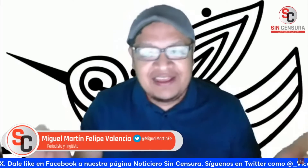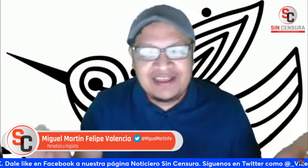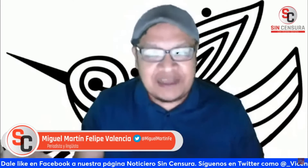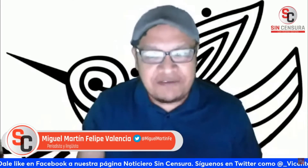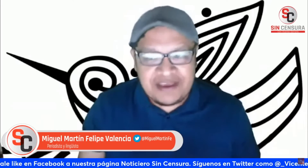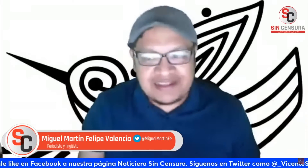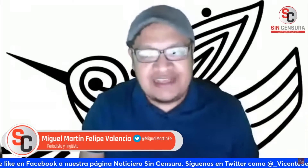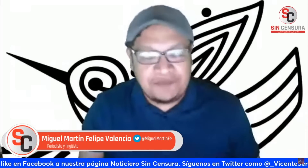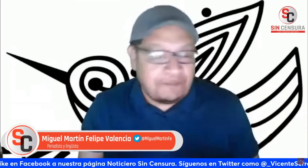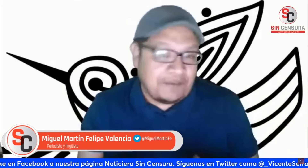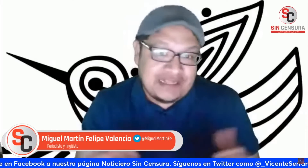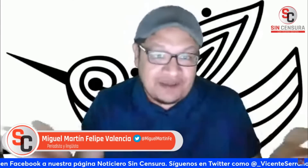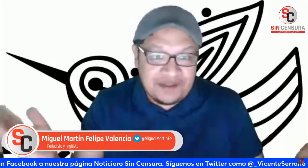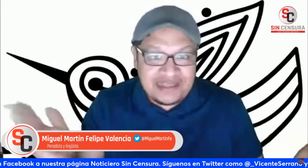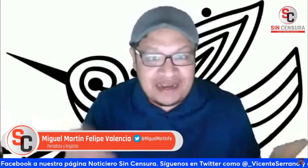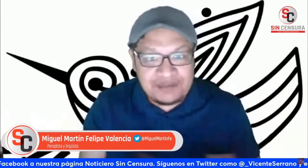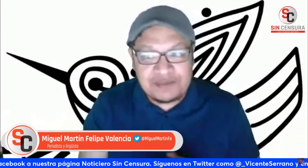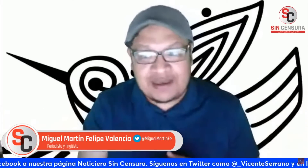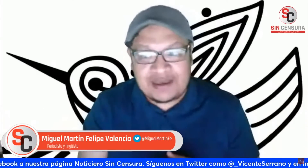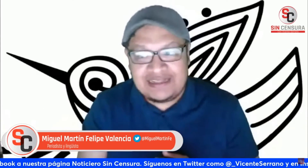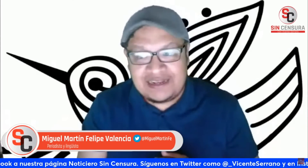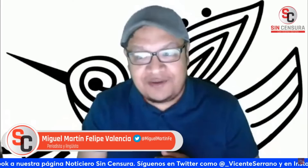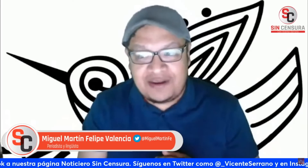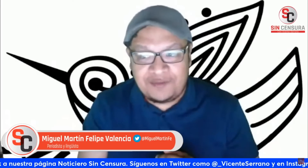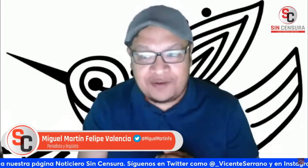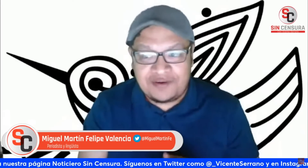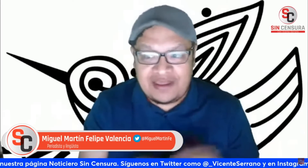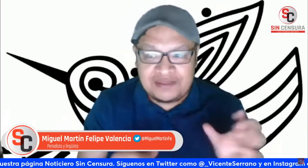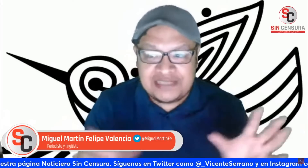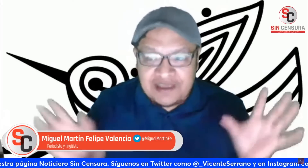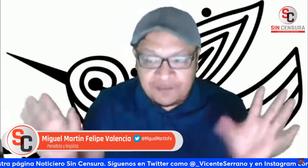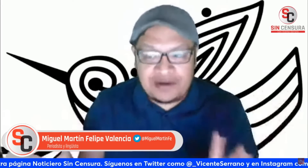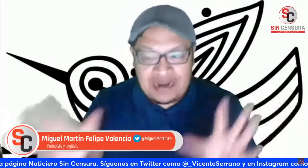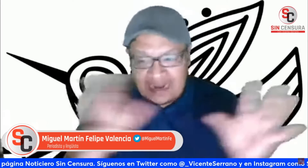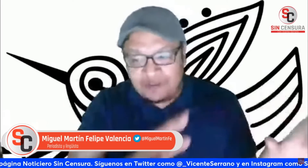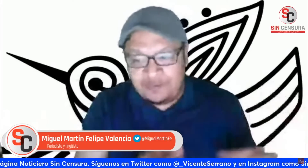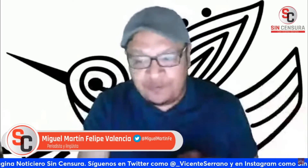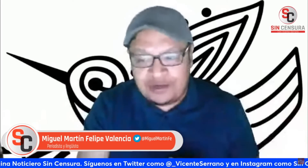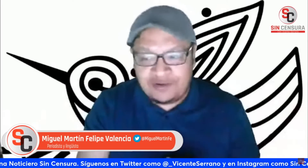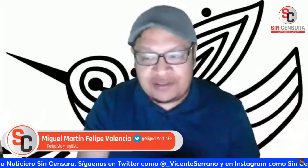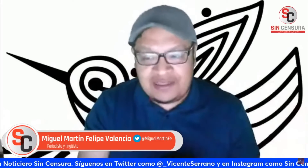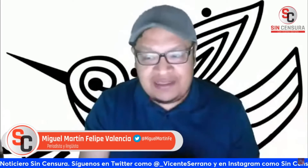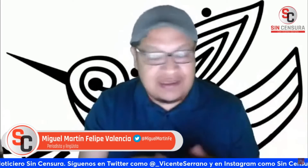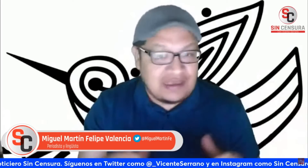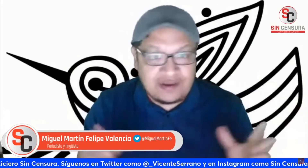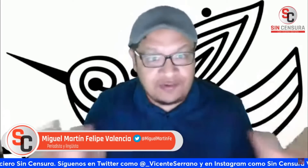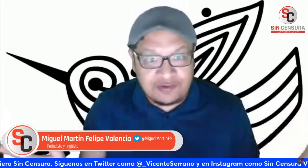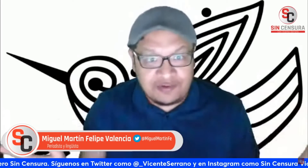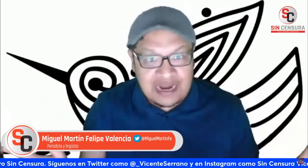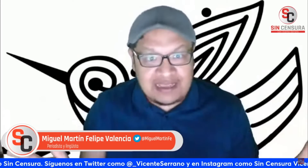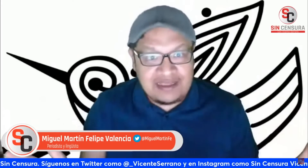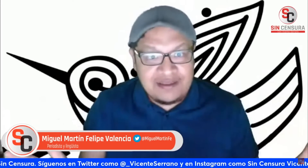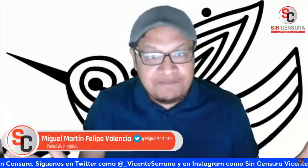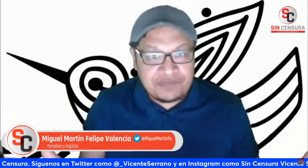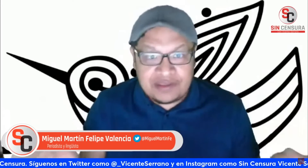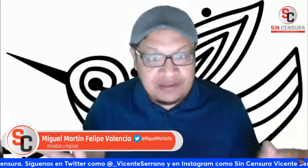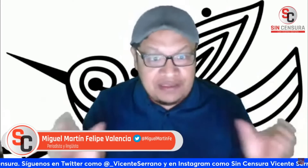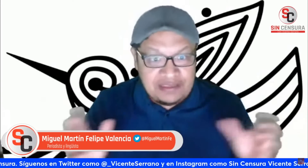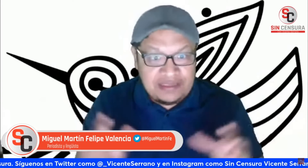baja nos afecta y son prácticamente la misma gente, ¿no? A lo mejor nada más ponen algún monigote y con